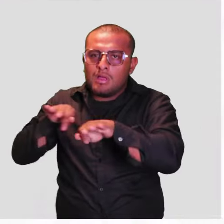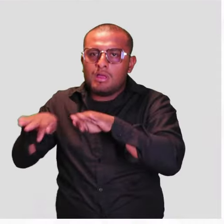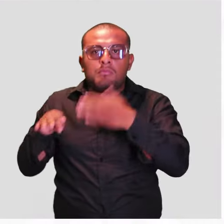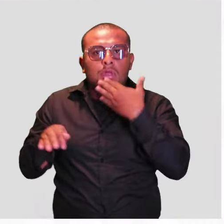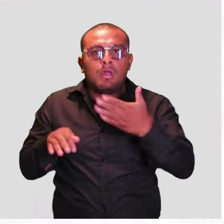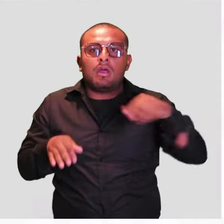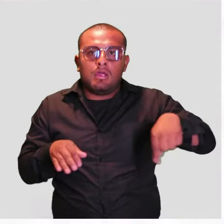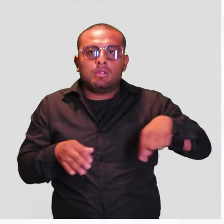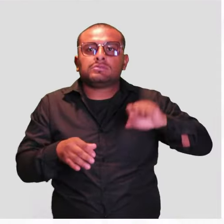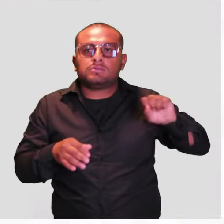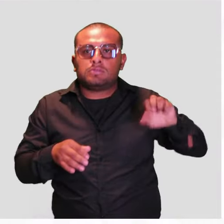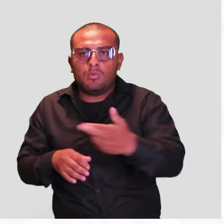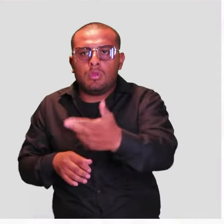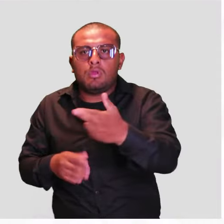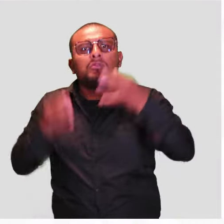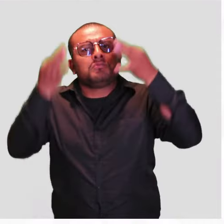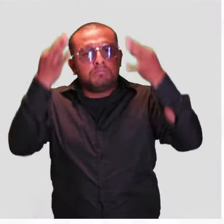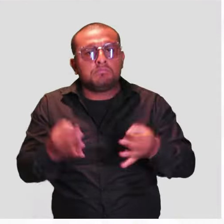por el buen camino.